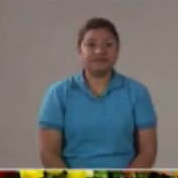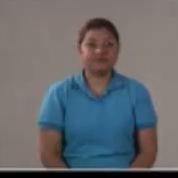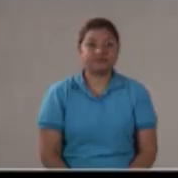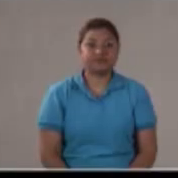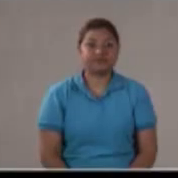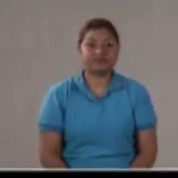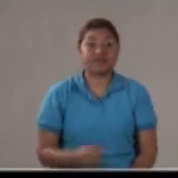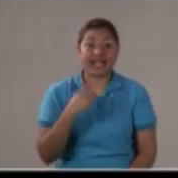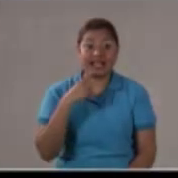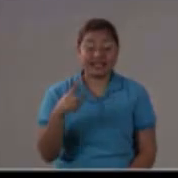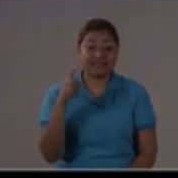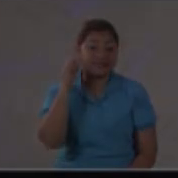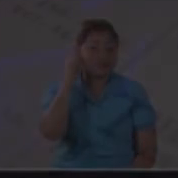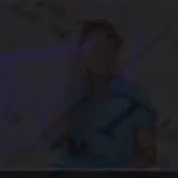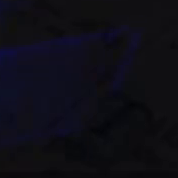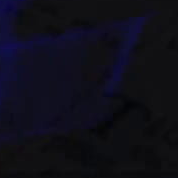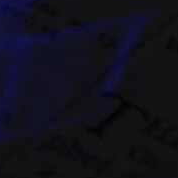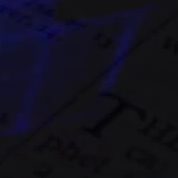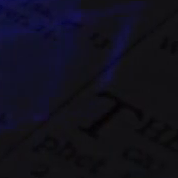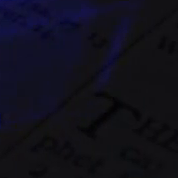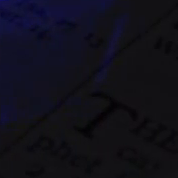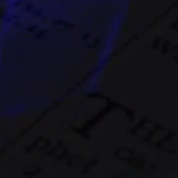Él se acercó y lo besó.